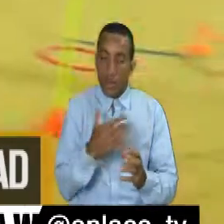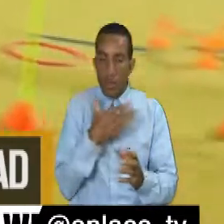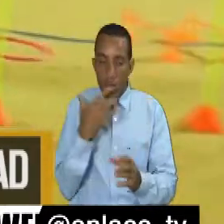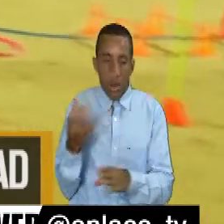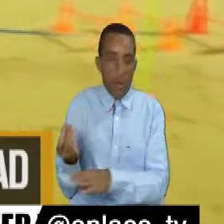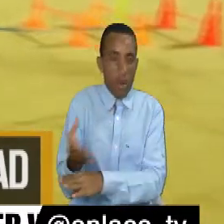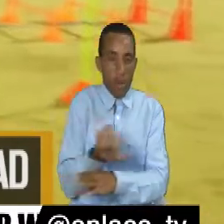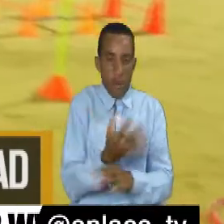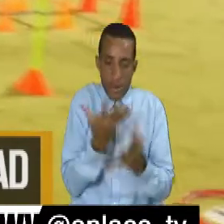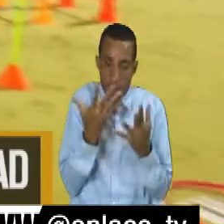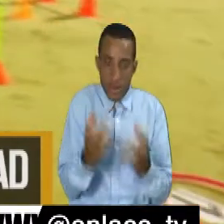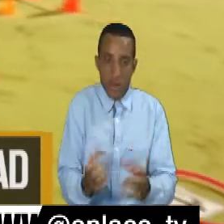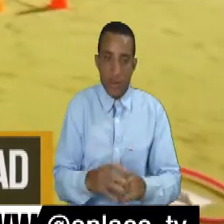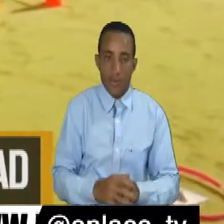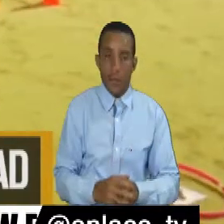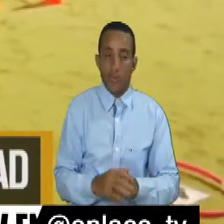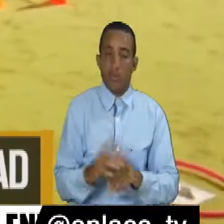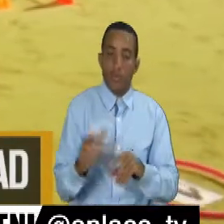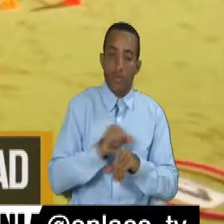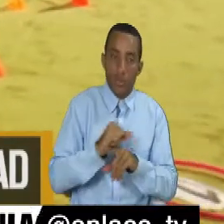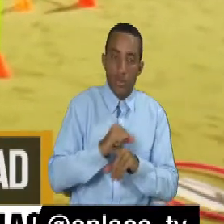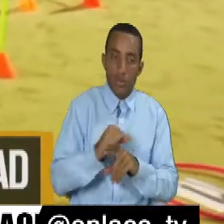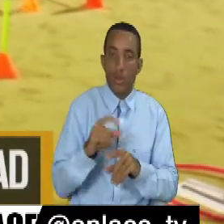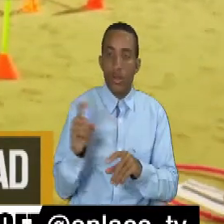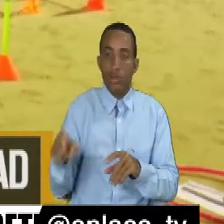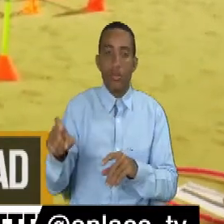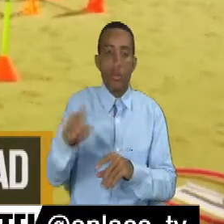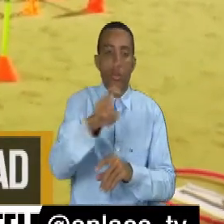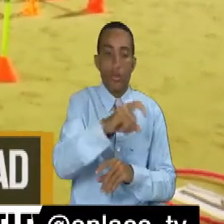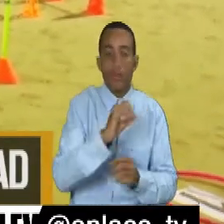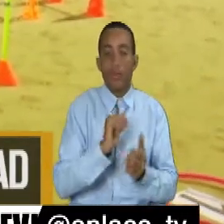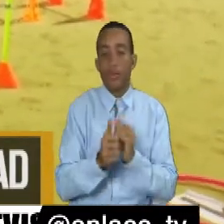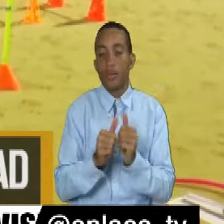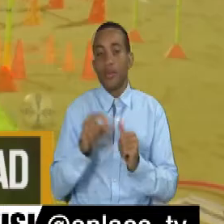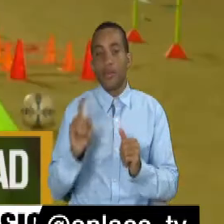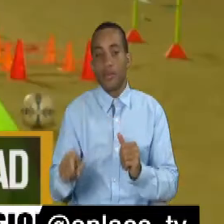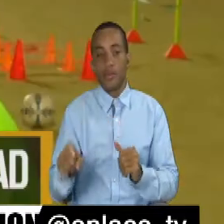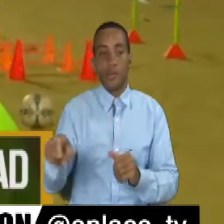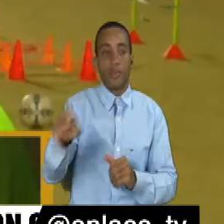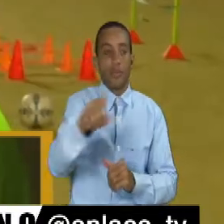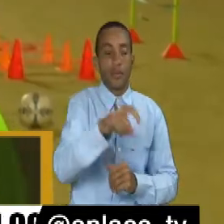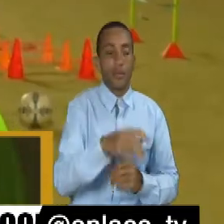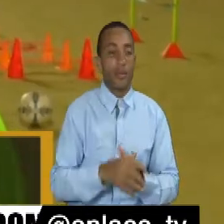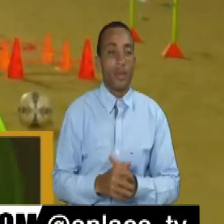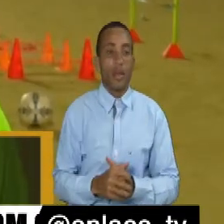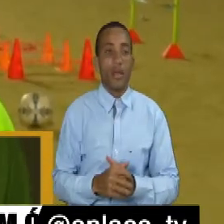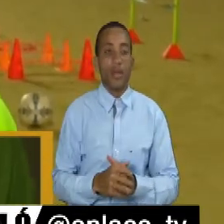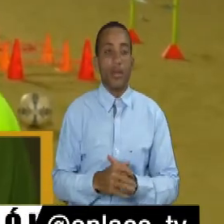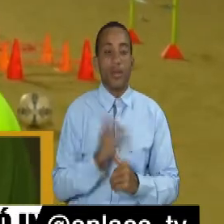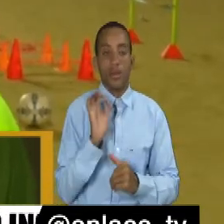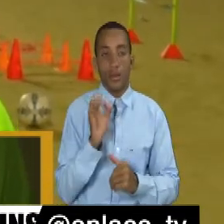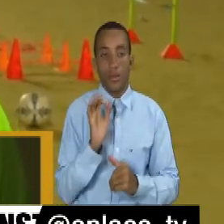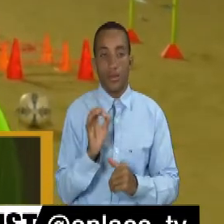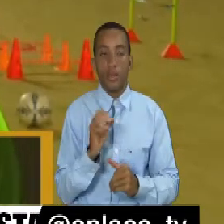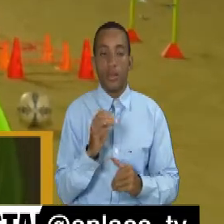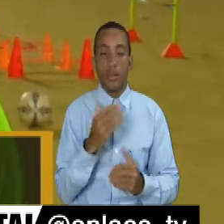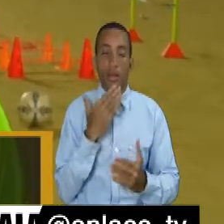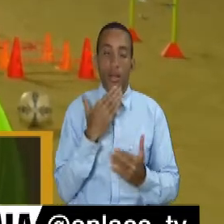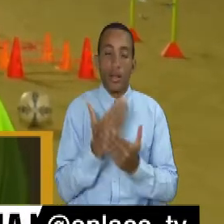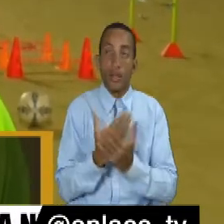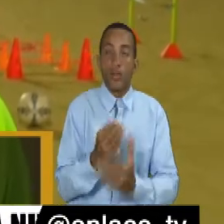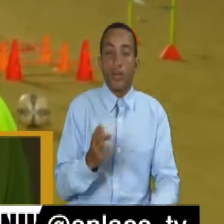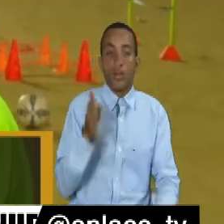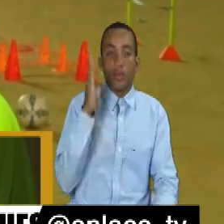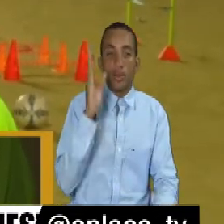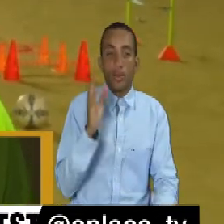de esta disciplina que se lleva a cabo en diferentes escenarios deportivos de Barranca Bermeja. Siempre hemos tenido esa característica, gracias a Dios, hemos los